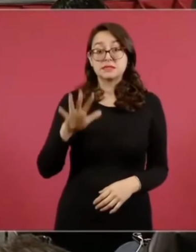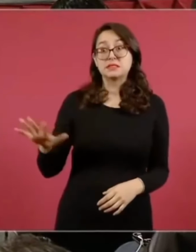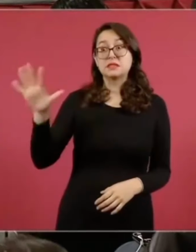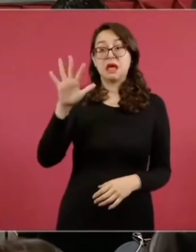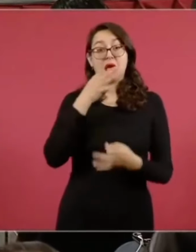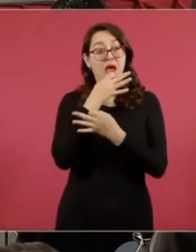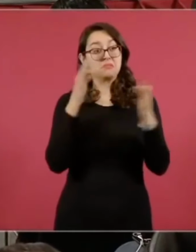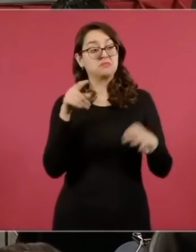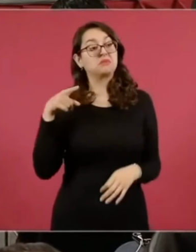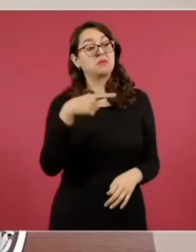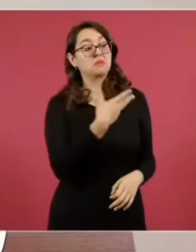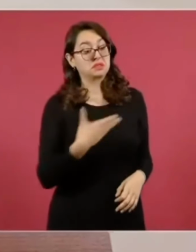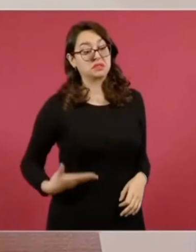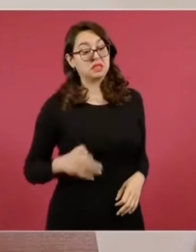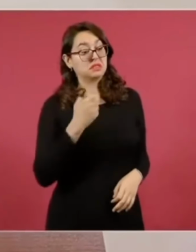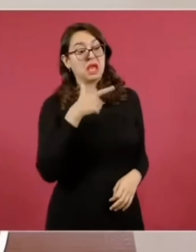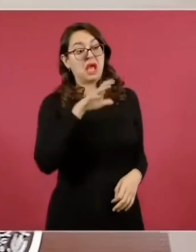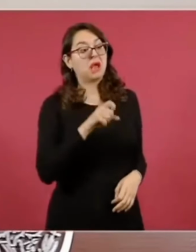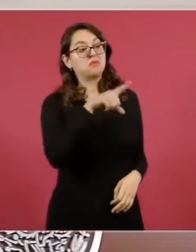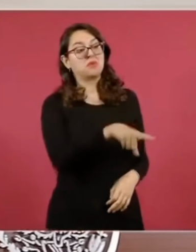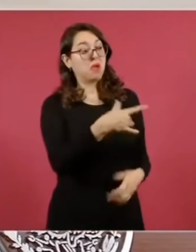Petro. No quiero yo